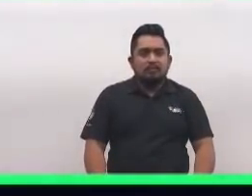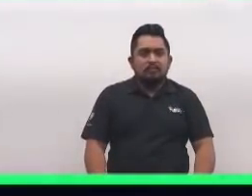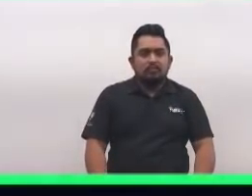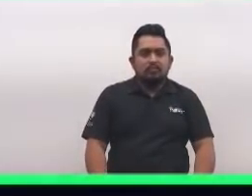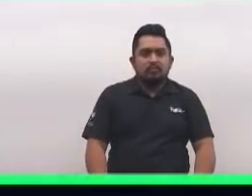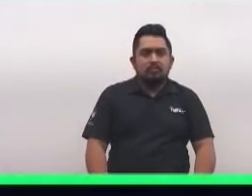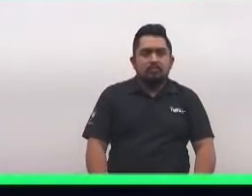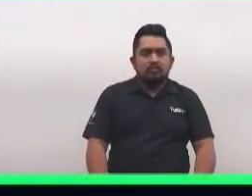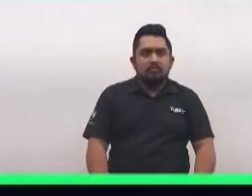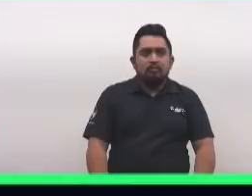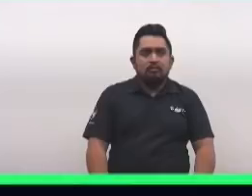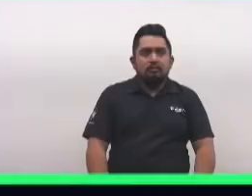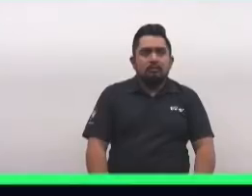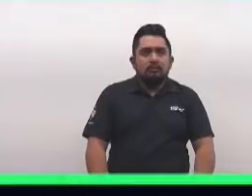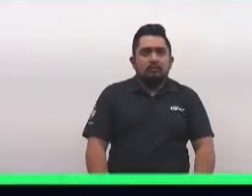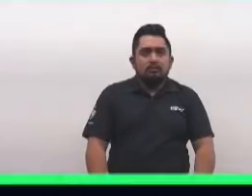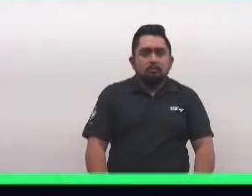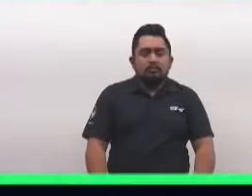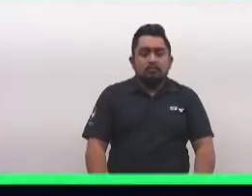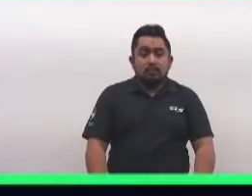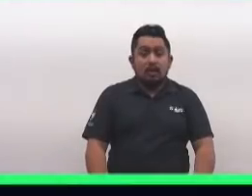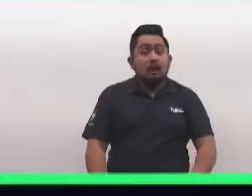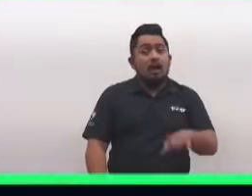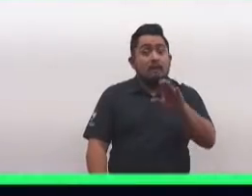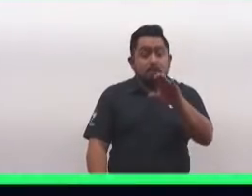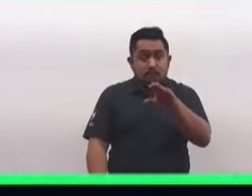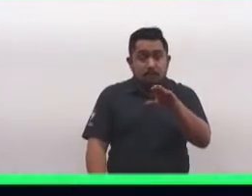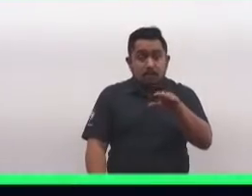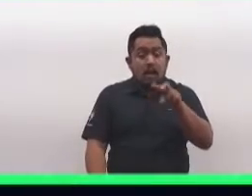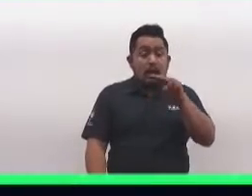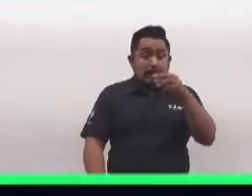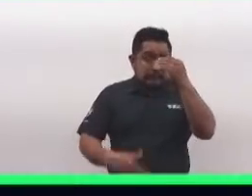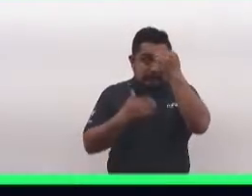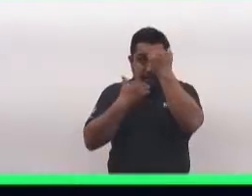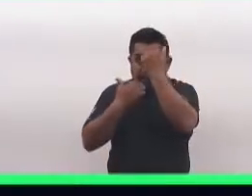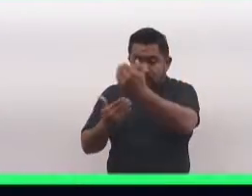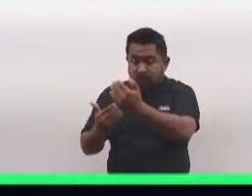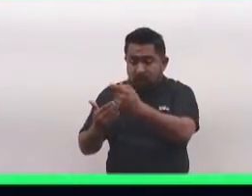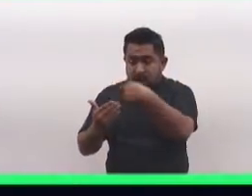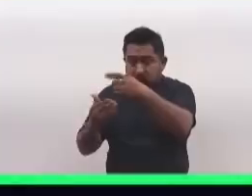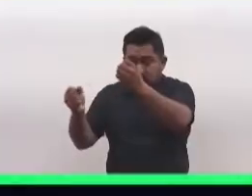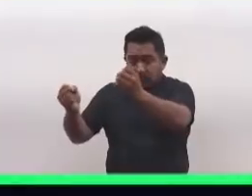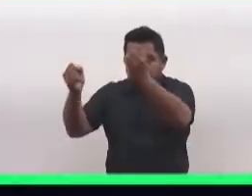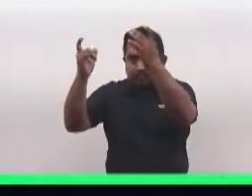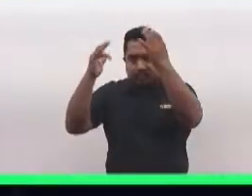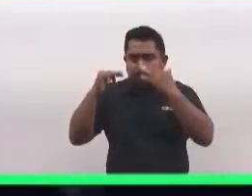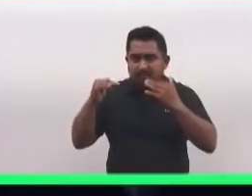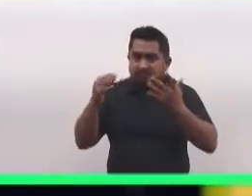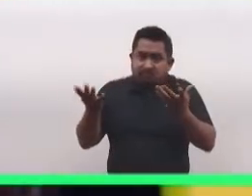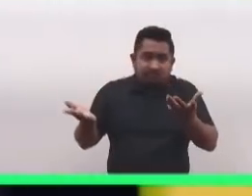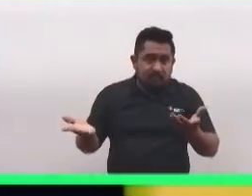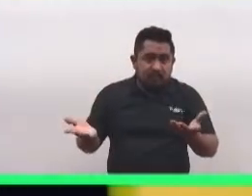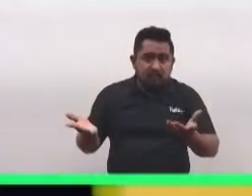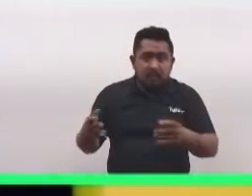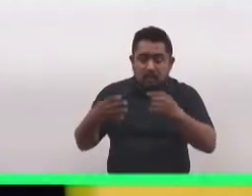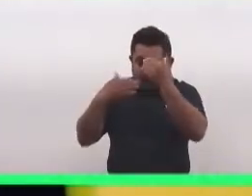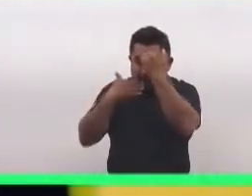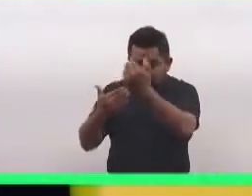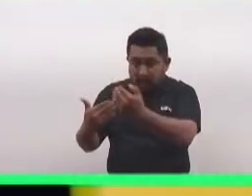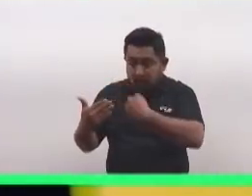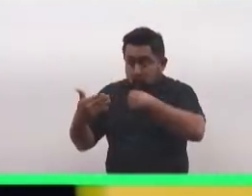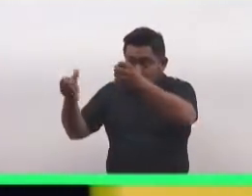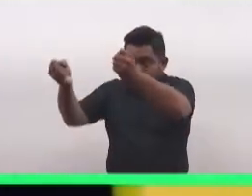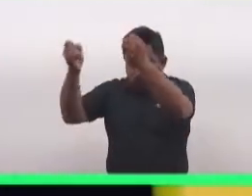vez amigos y hermanos la obediencia traje bendición no puedes ir conmigo la obediencia trae